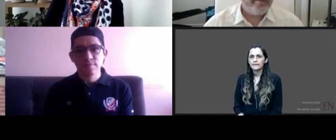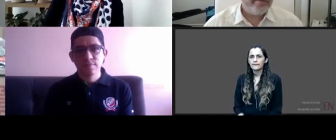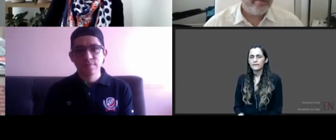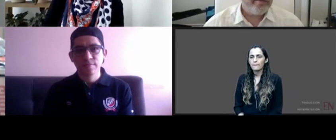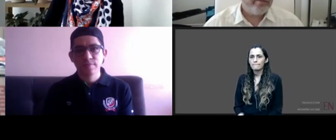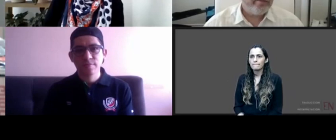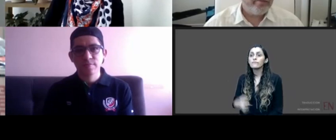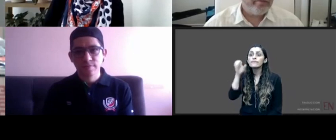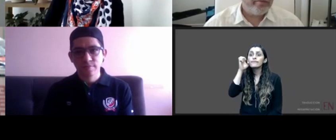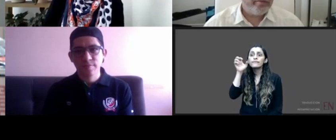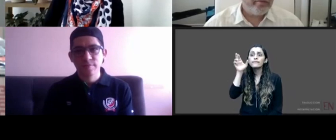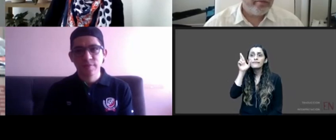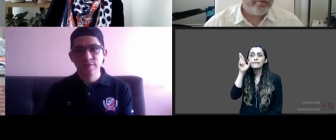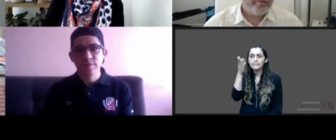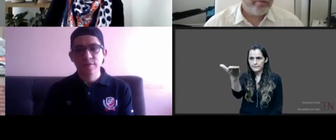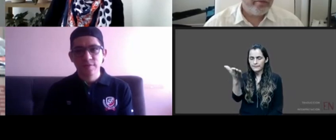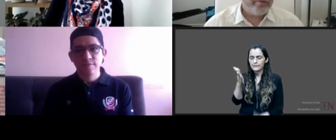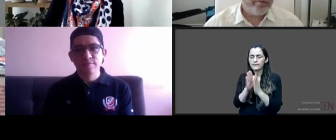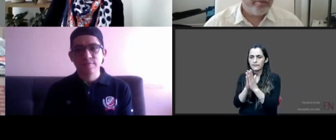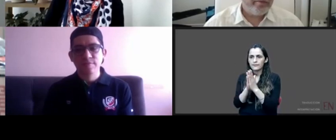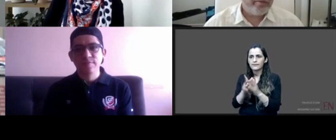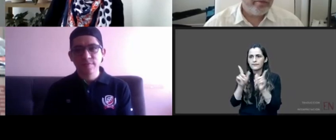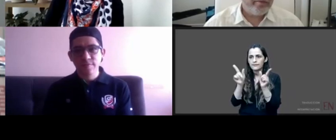Eric, por favor.